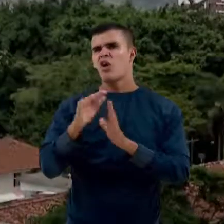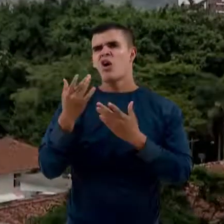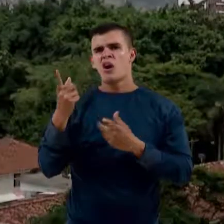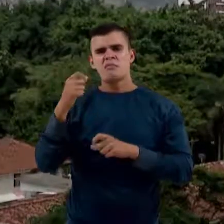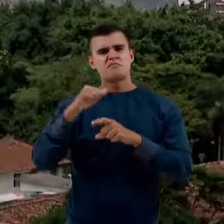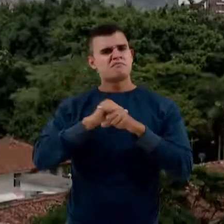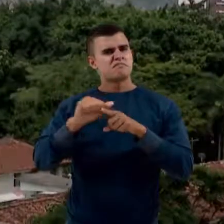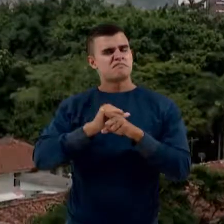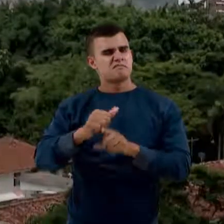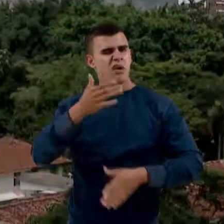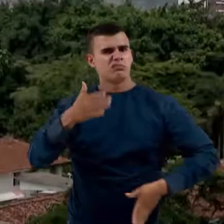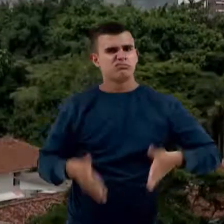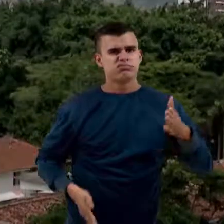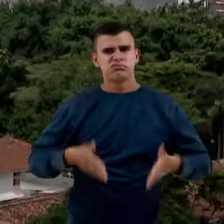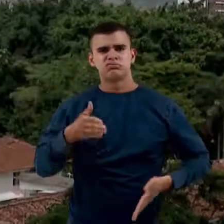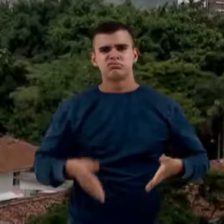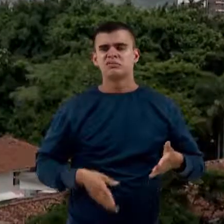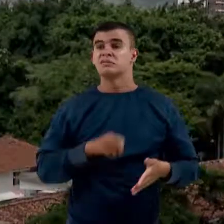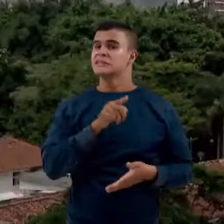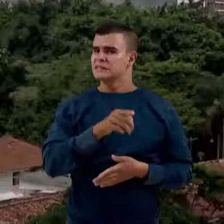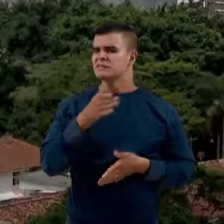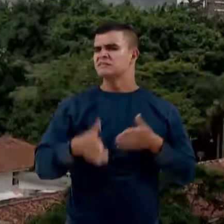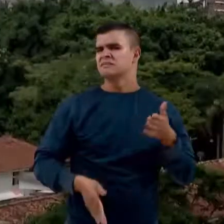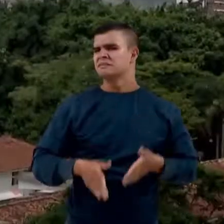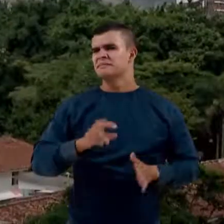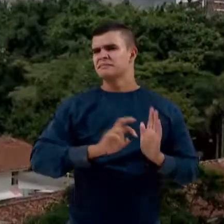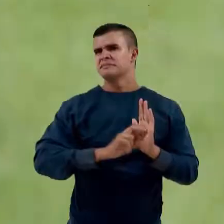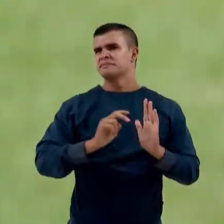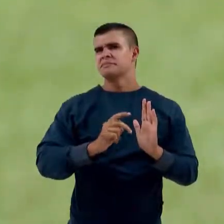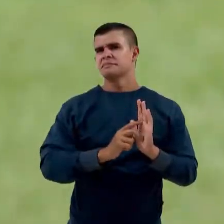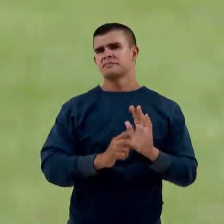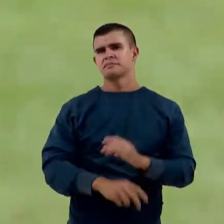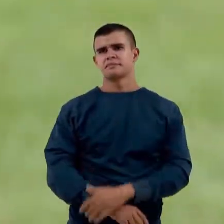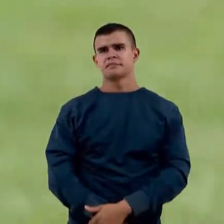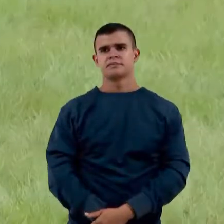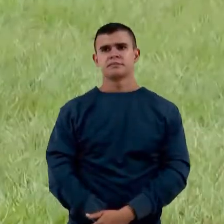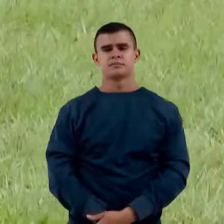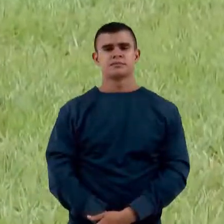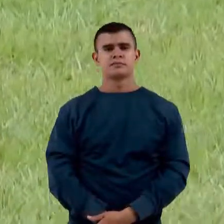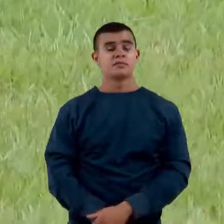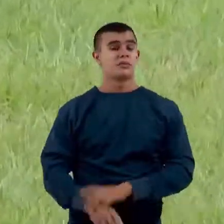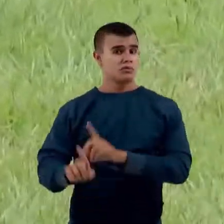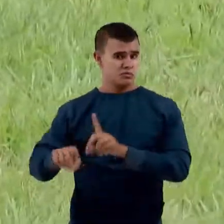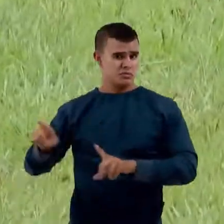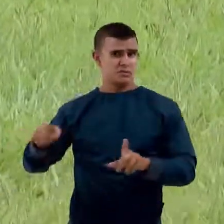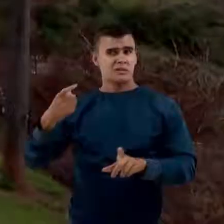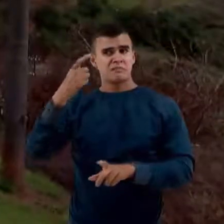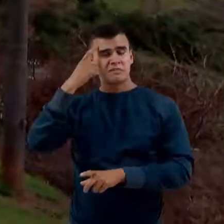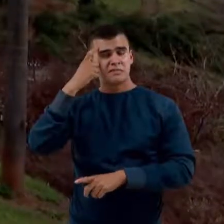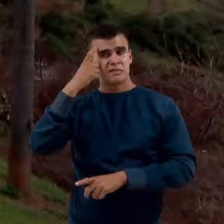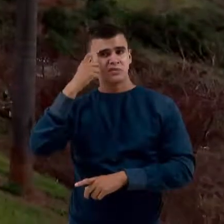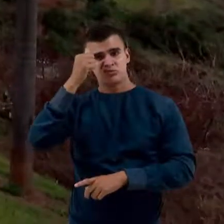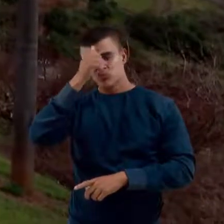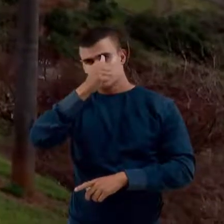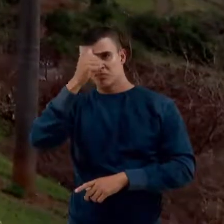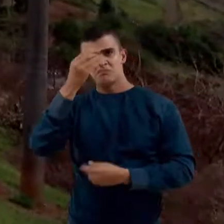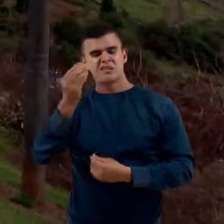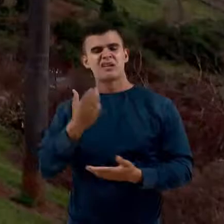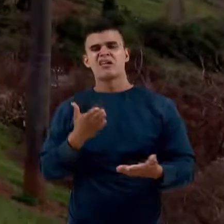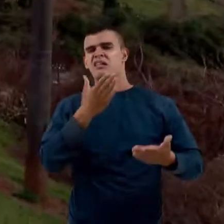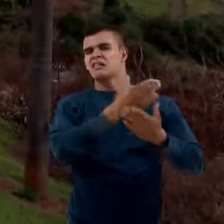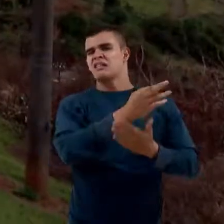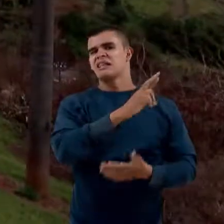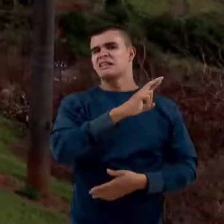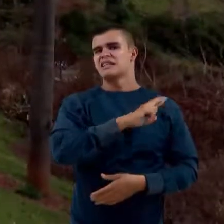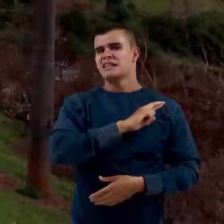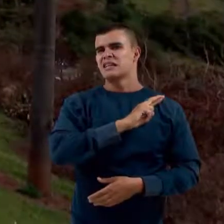momento donde yo estoy libre de pensamiento, donde libero el estrés, donde organizo mis ideas, es mientras hago deporte. Muchos caleños fueron testigos de